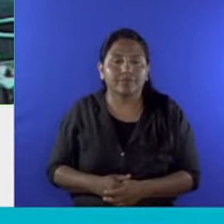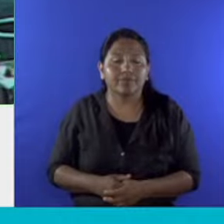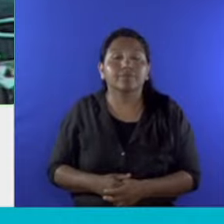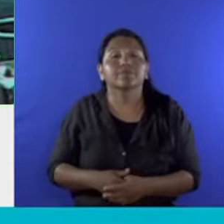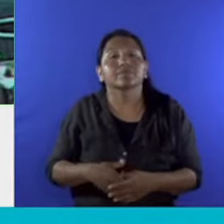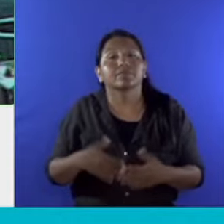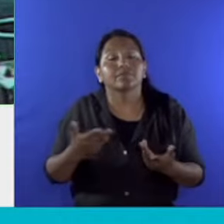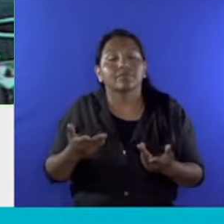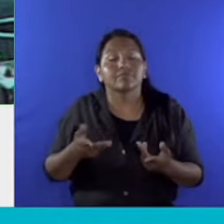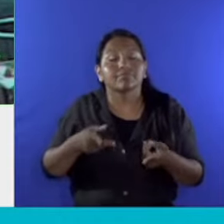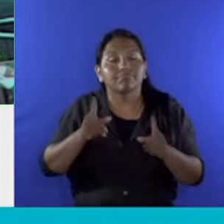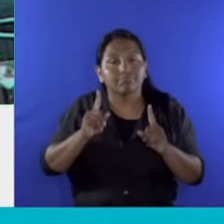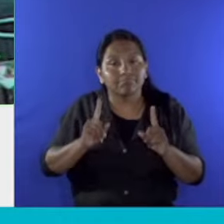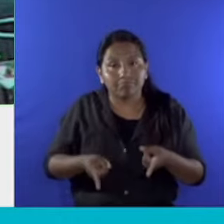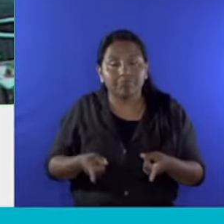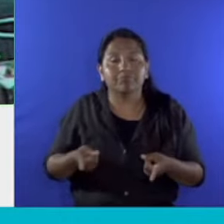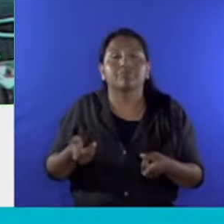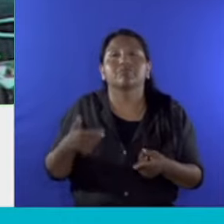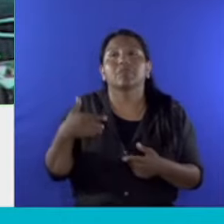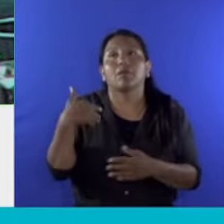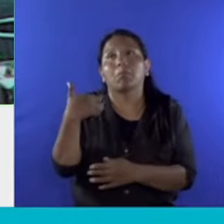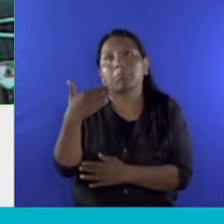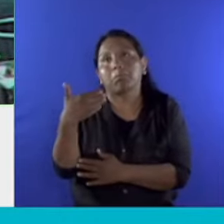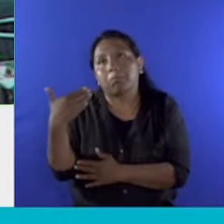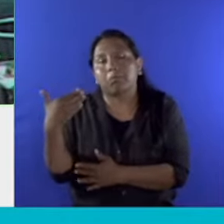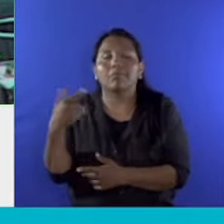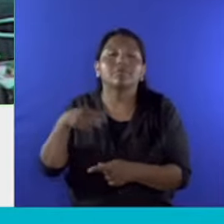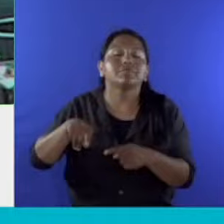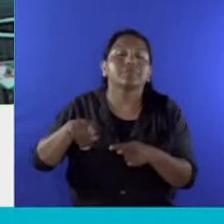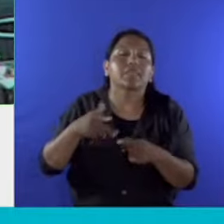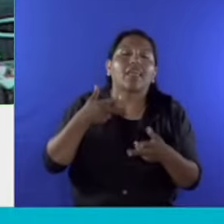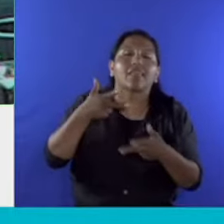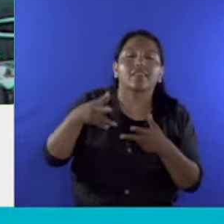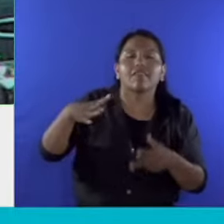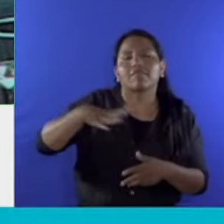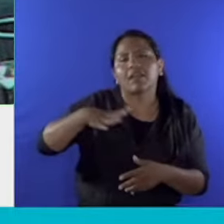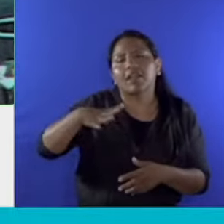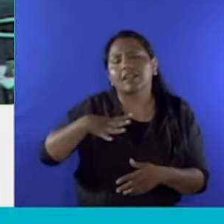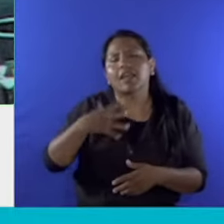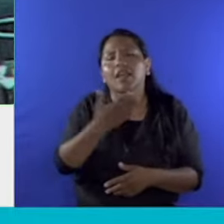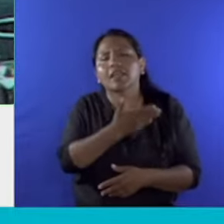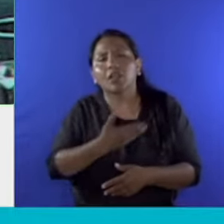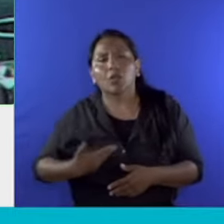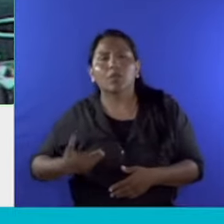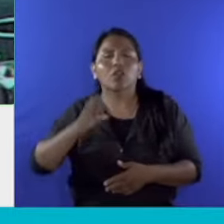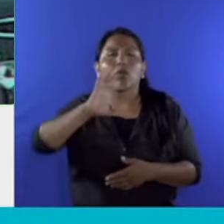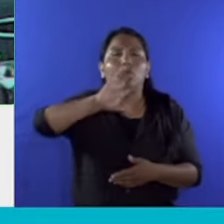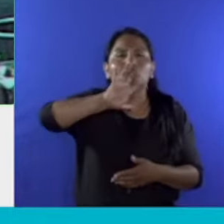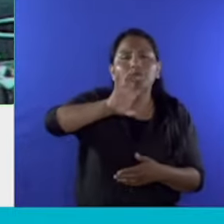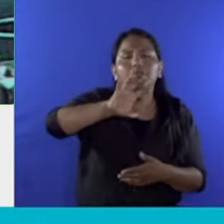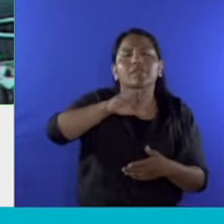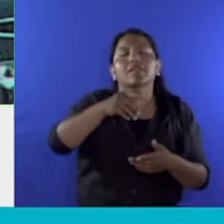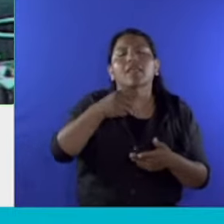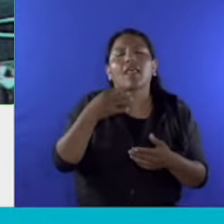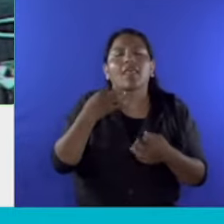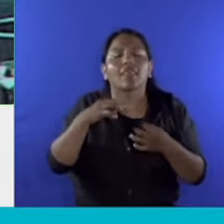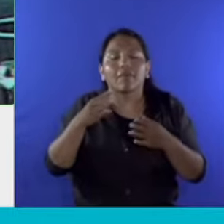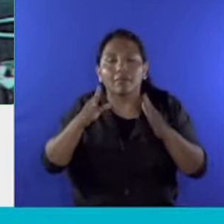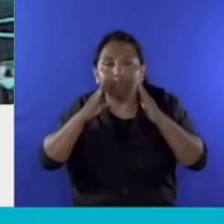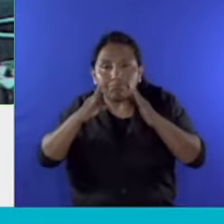en la clase que se nos acaba de dar se nos refiere que hace falta que el gobierno provincial se empiece a ocupar más de la salud. Les